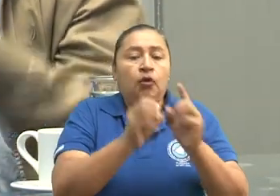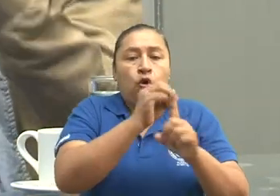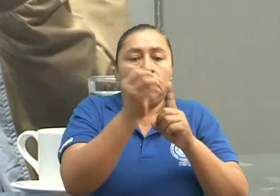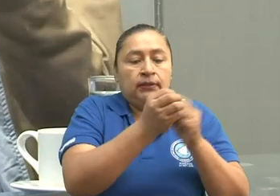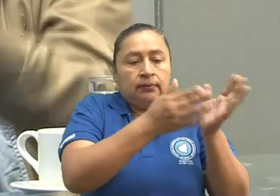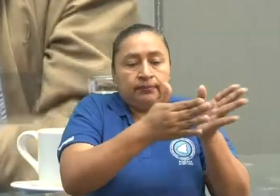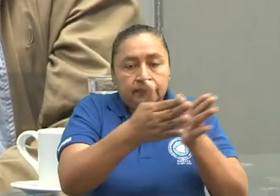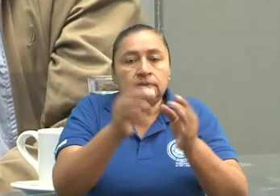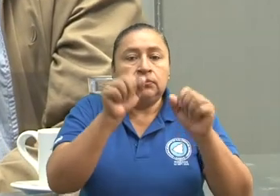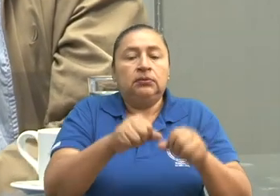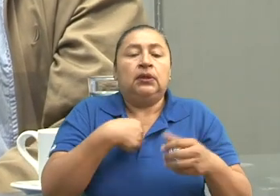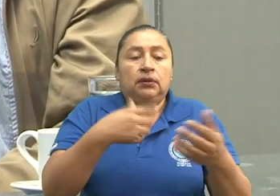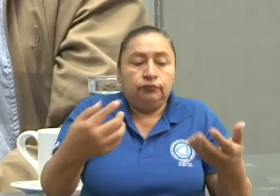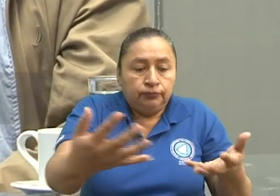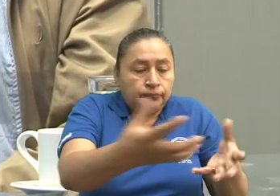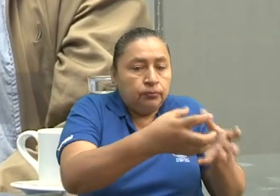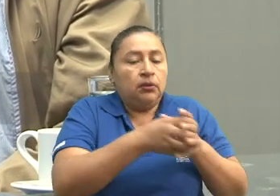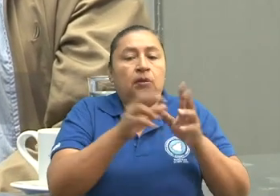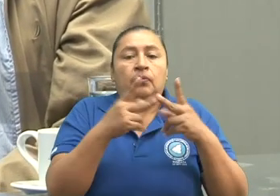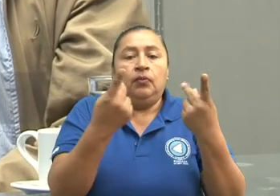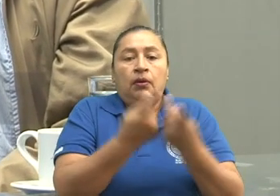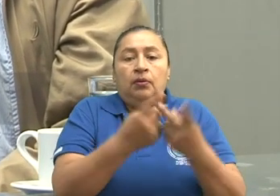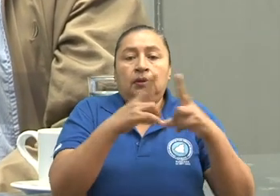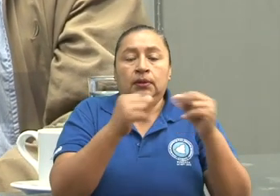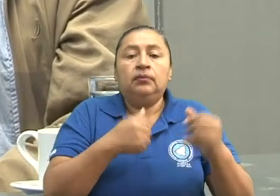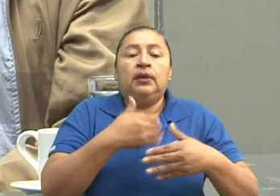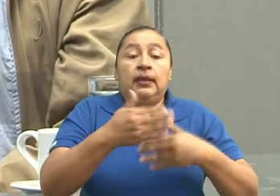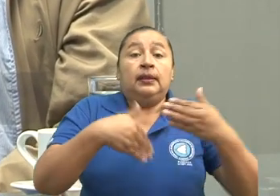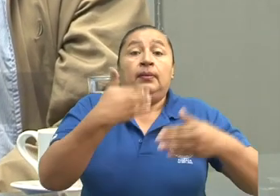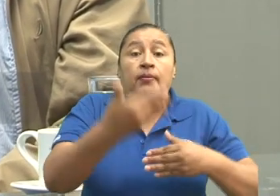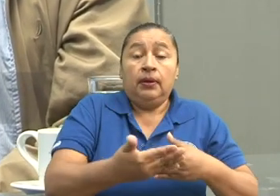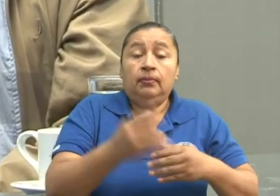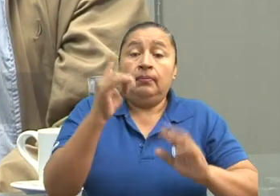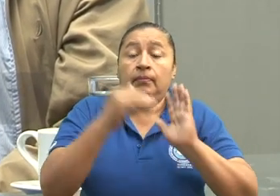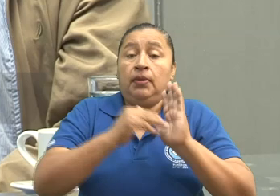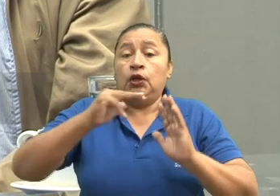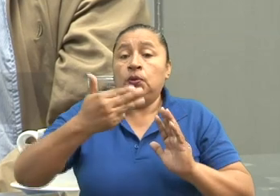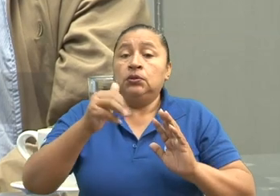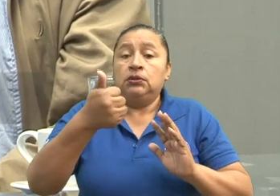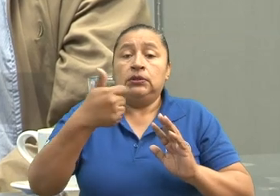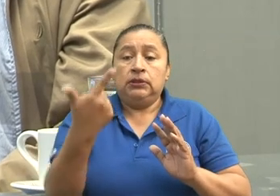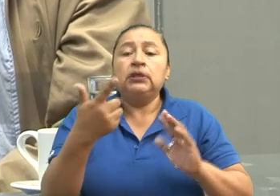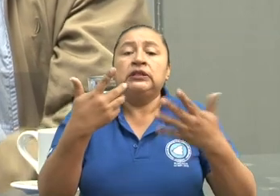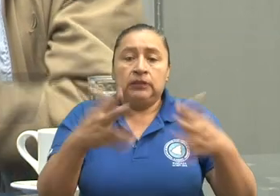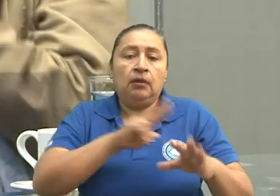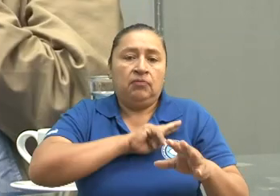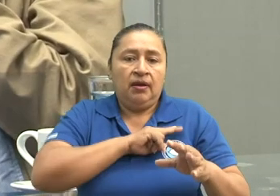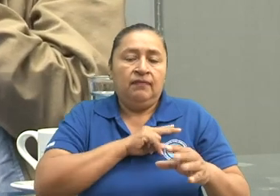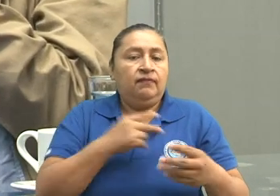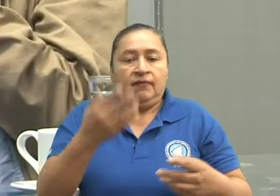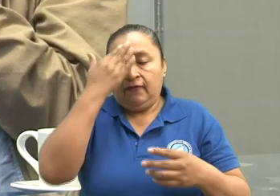canalizar todo ese deseo de liberación del pueblo nicaragüense. Y precisamente ya en 1967, Elmer, ya existía el Frente